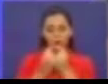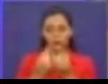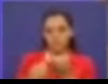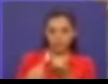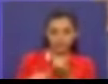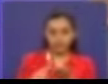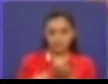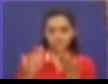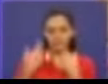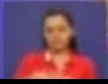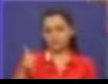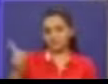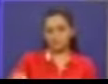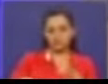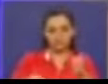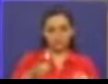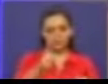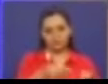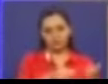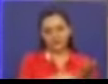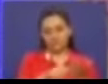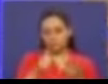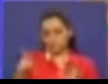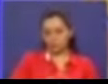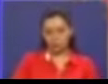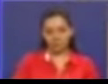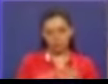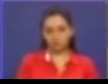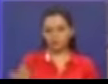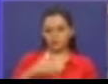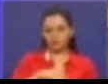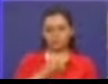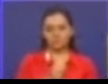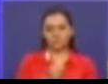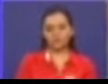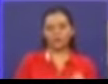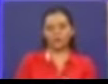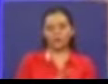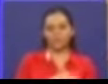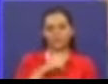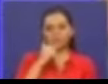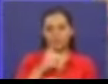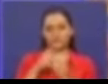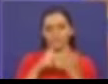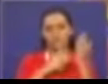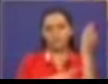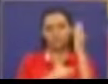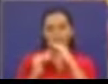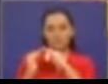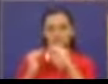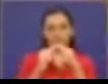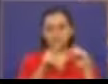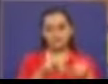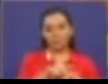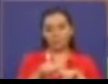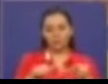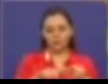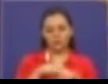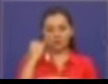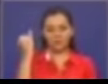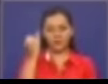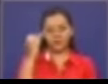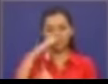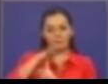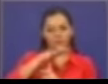órdenes respectivas, pronto se empezará a trabajar y se completará ese programa de vivienda con los espacios verdes, parques que servirán